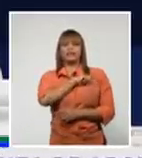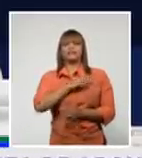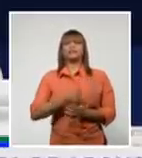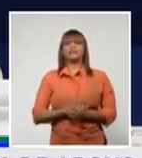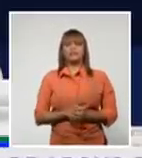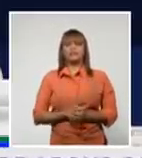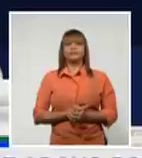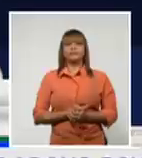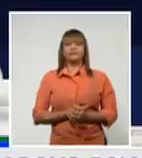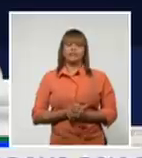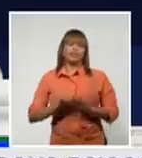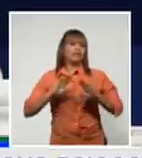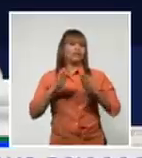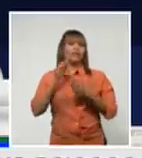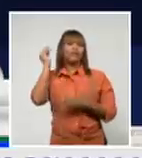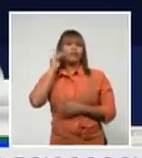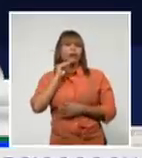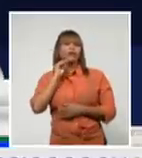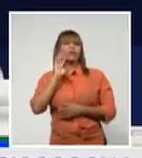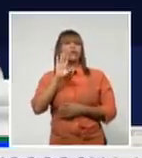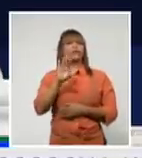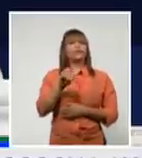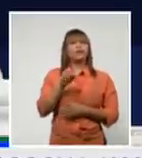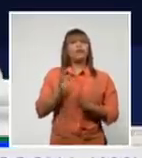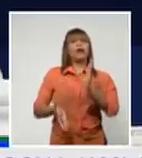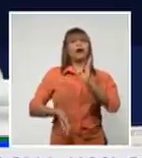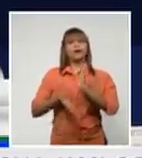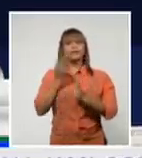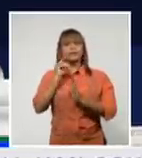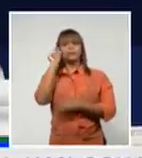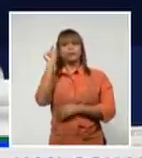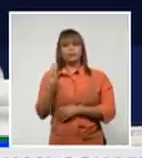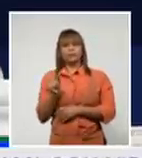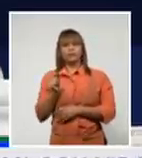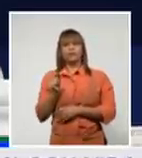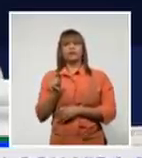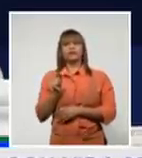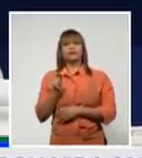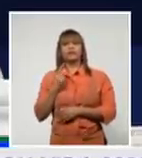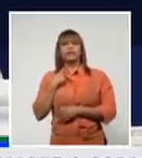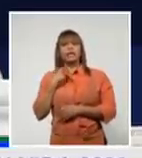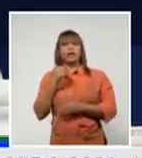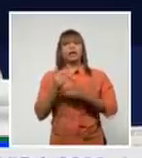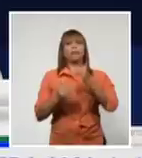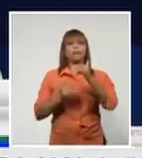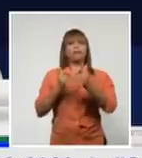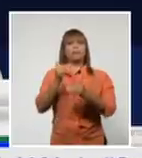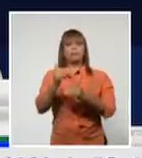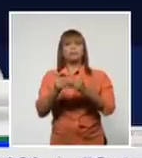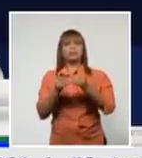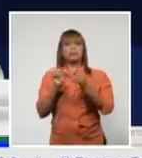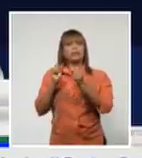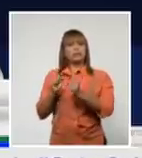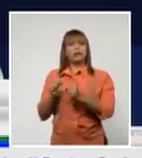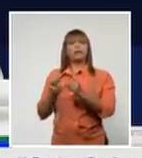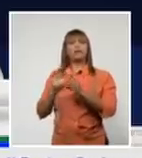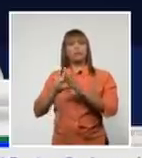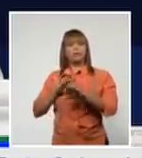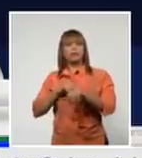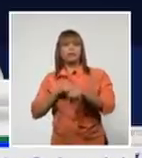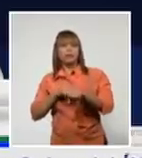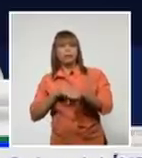todo el mundo sabe que cuando hablamos de alta son pacientes que han transcurrido el tiempo establecido,